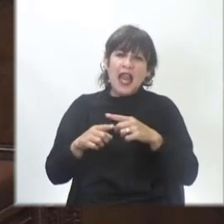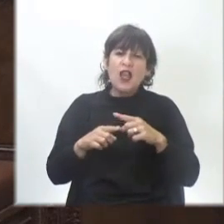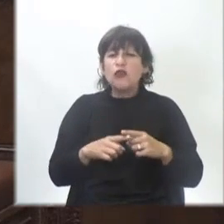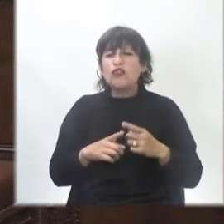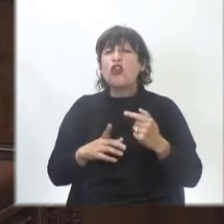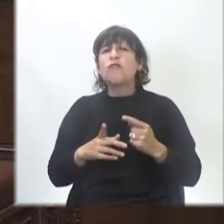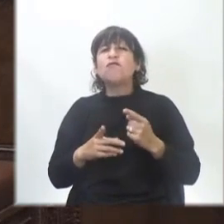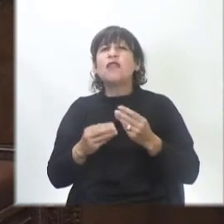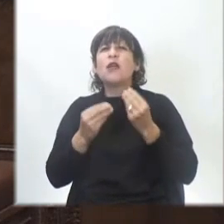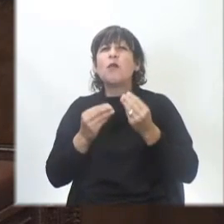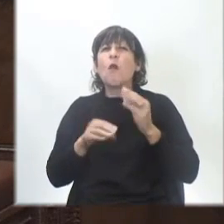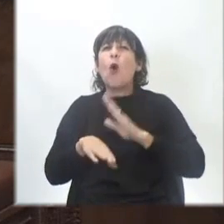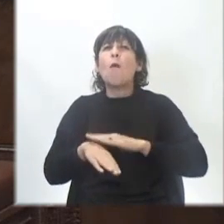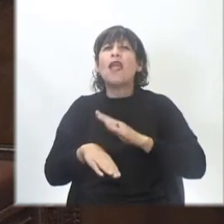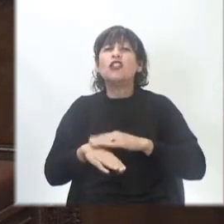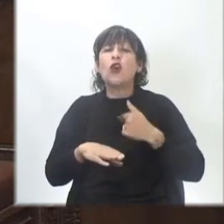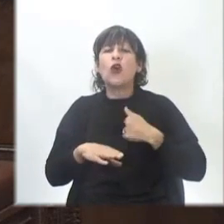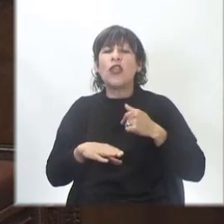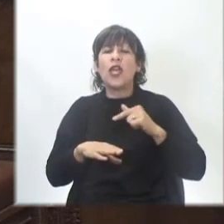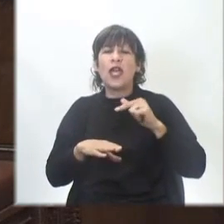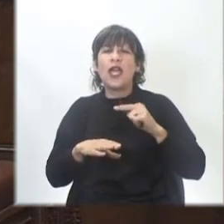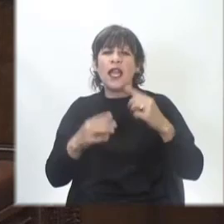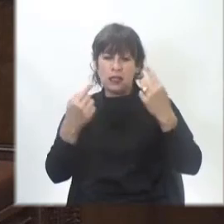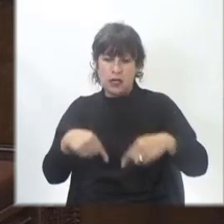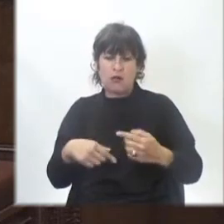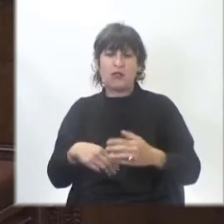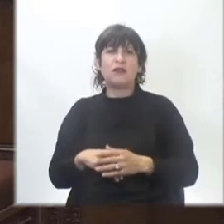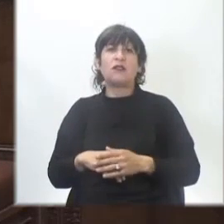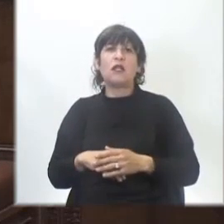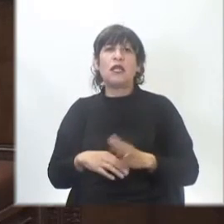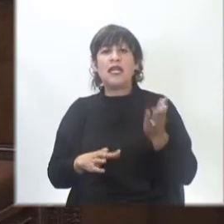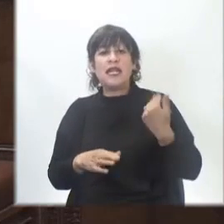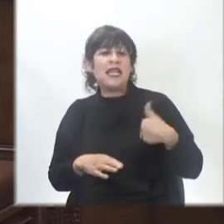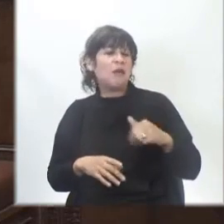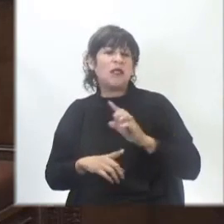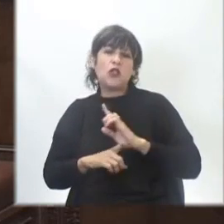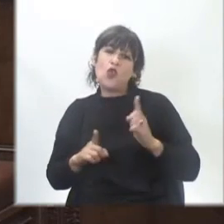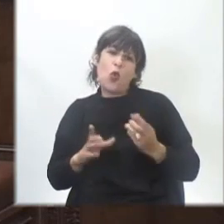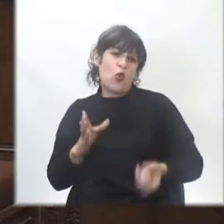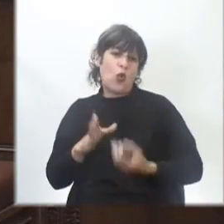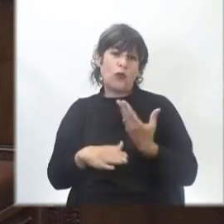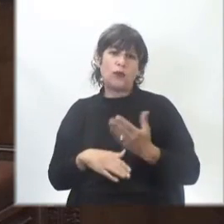oportunidad. Y lamentablemente no es algo nuevo.